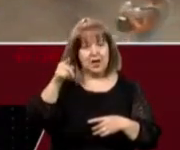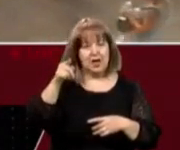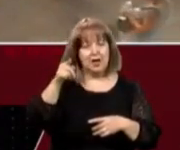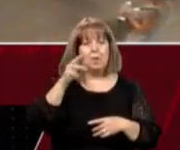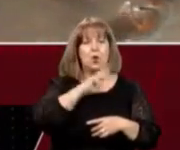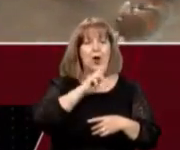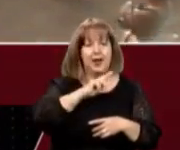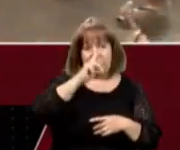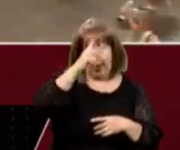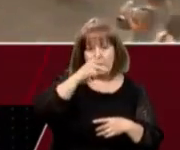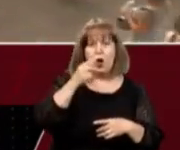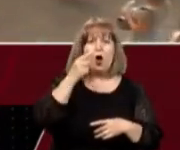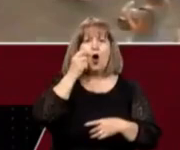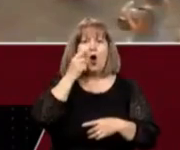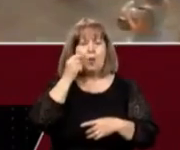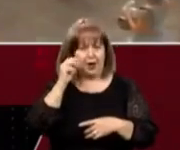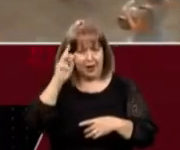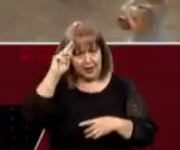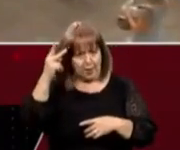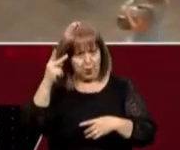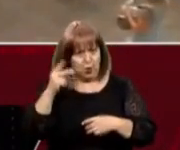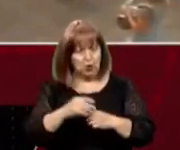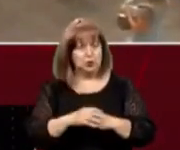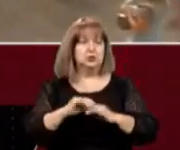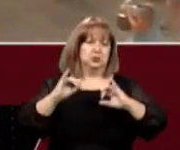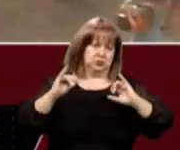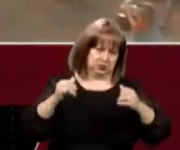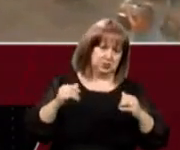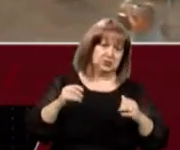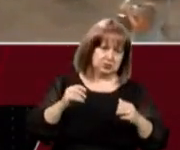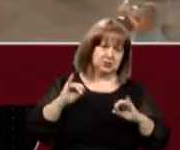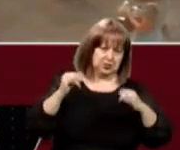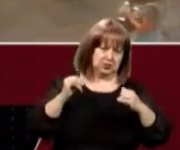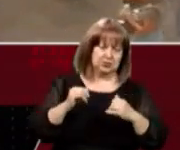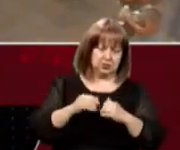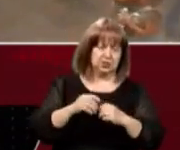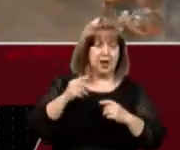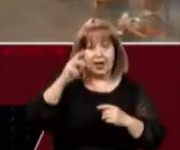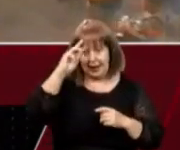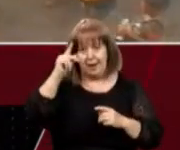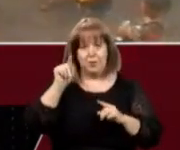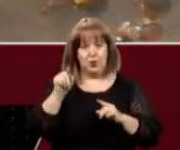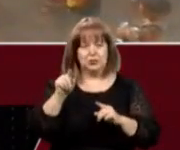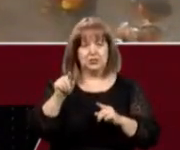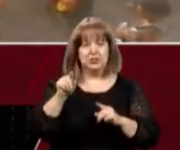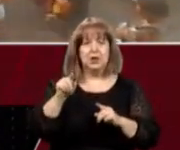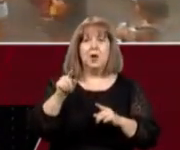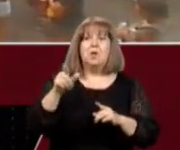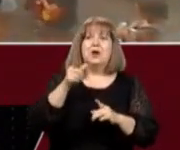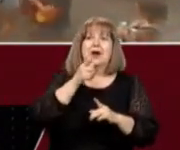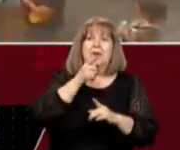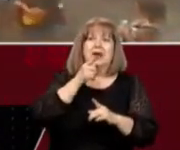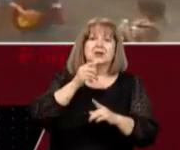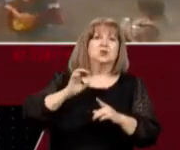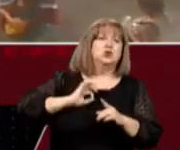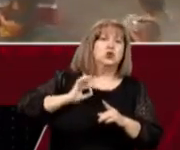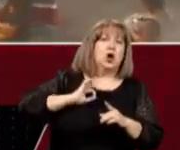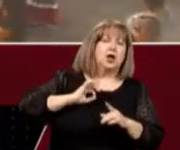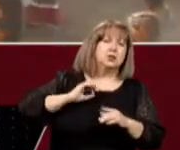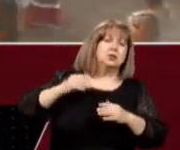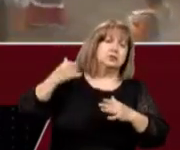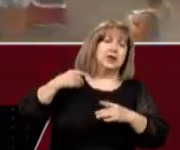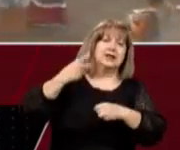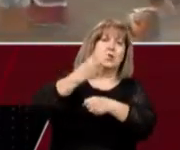en los hombres también, en algunos compañeros, en algunos hombres? Sí, sí, sí se ve. Sí, porque yo creo que es algo que lleva muchos años, creo